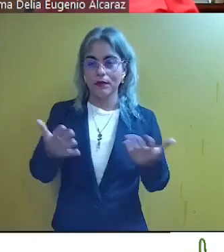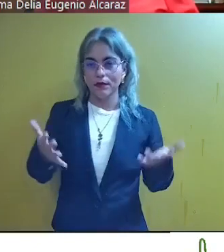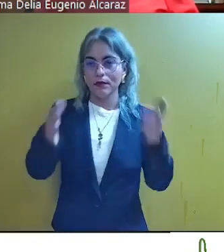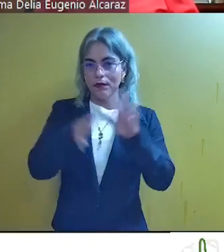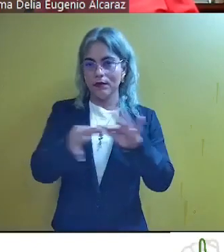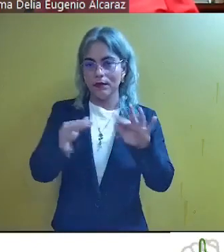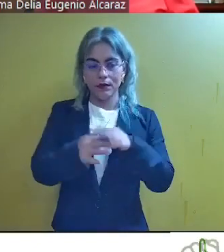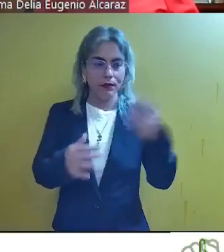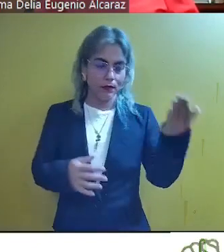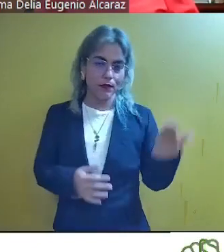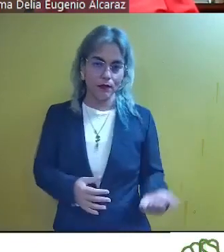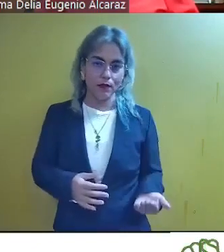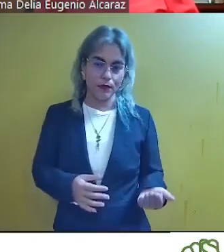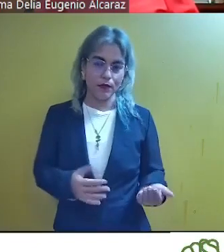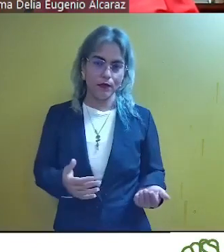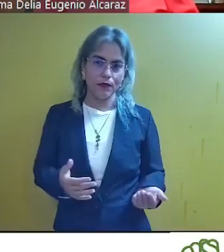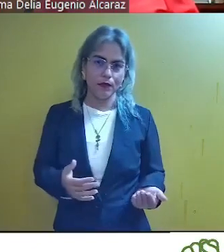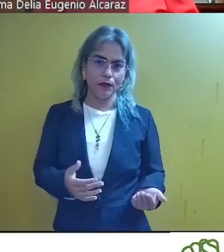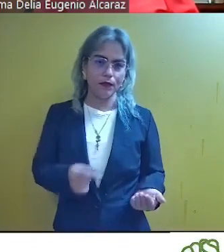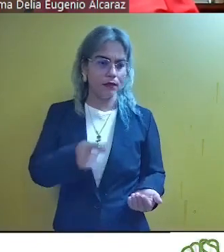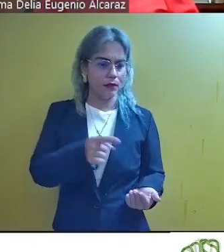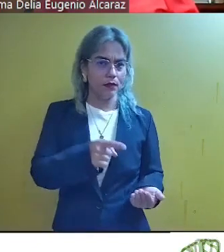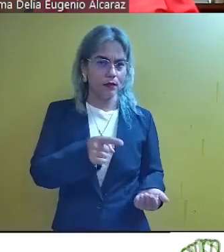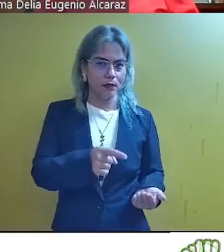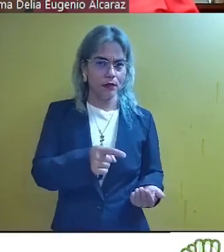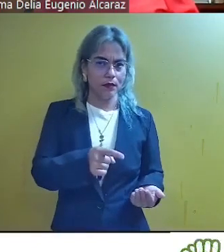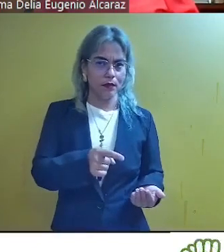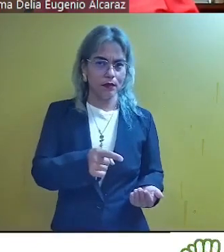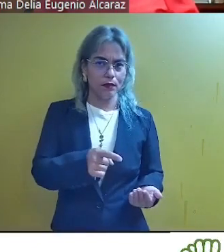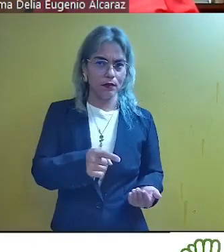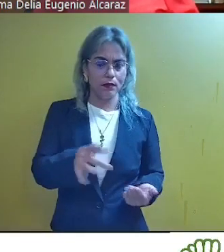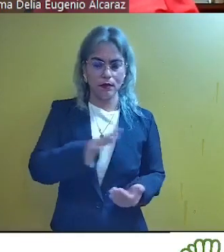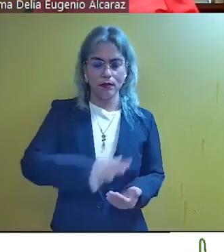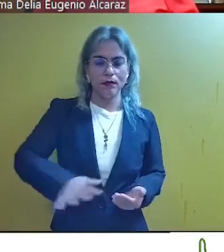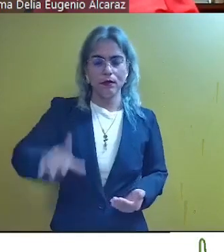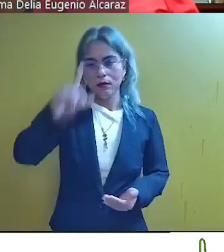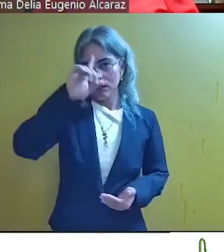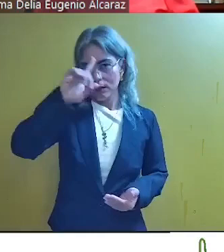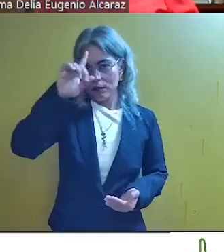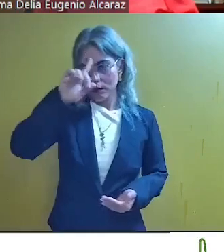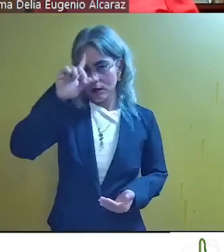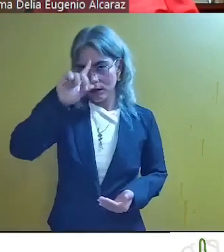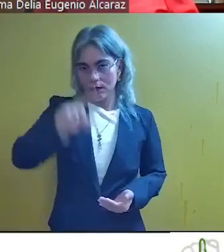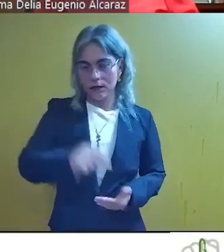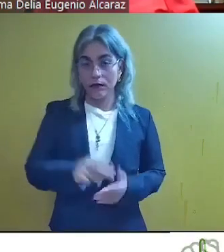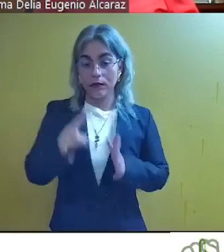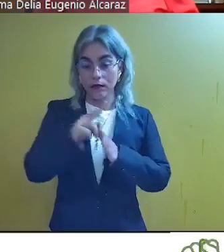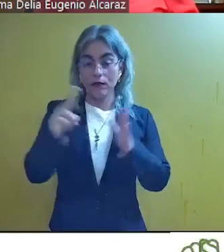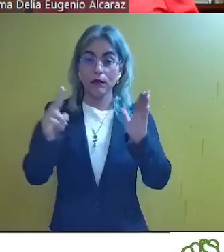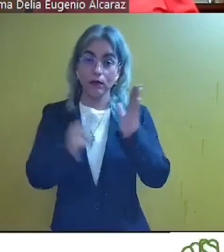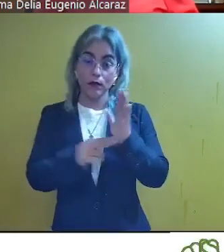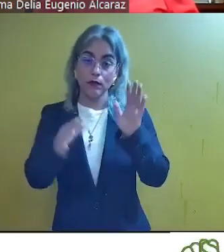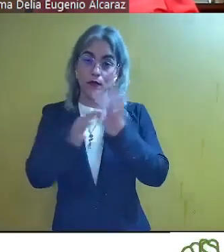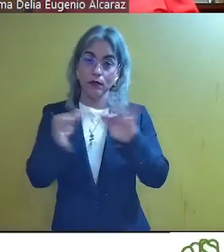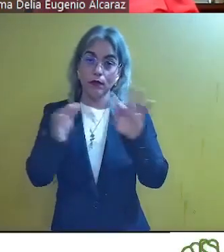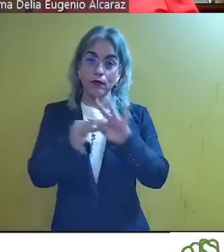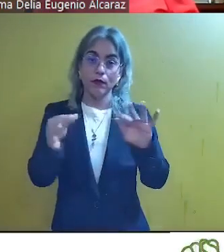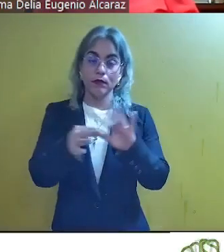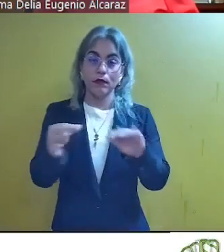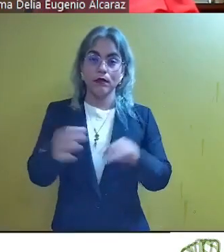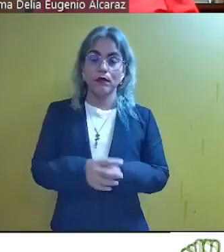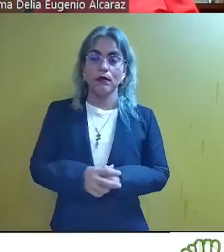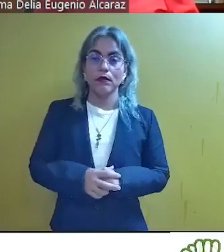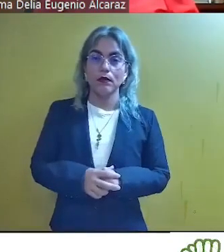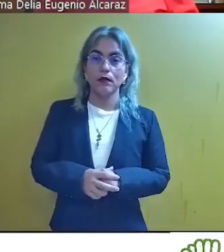la actora, en automático se acceda a la presidencia del Consejo Distrital, sino que la normatividad interpretada como propone el proyecto